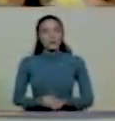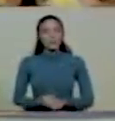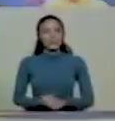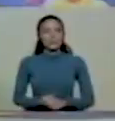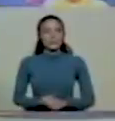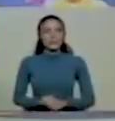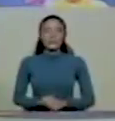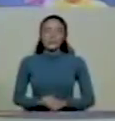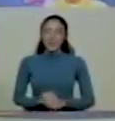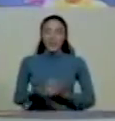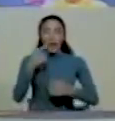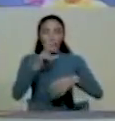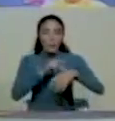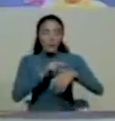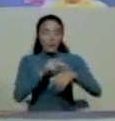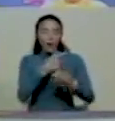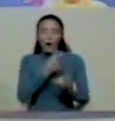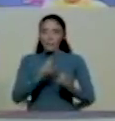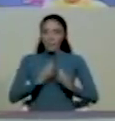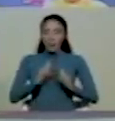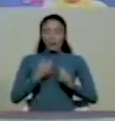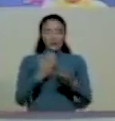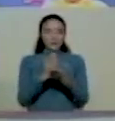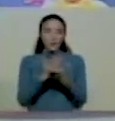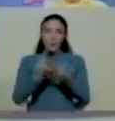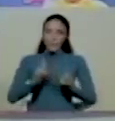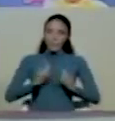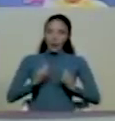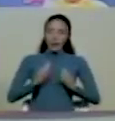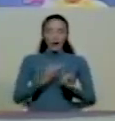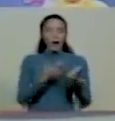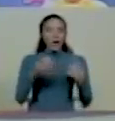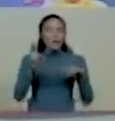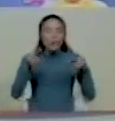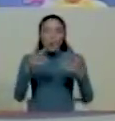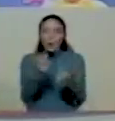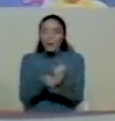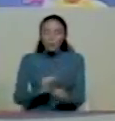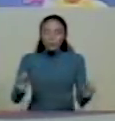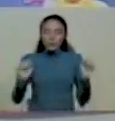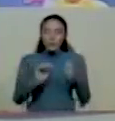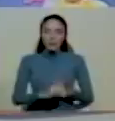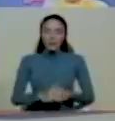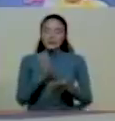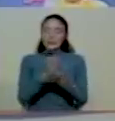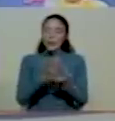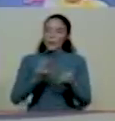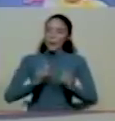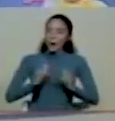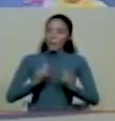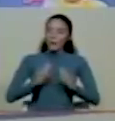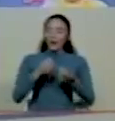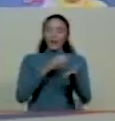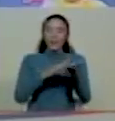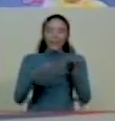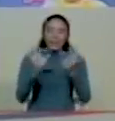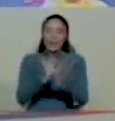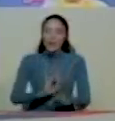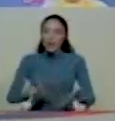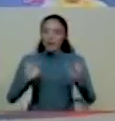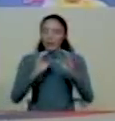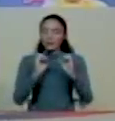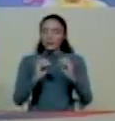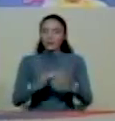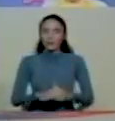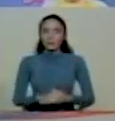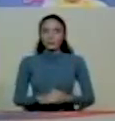Que un médico lo vea gratis y que lo trate con cariño, imposible. Salvo excepciones,